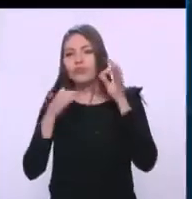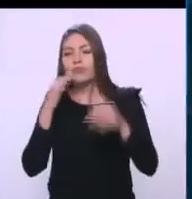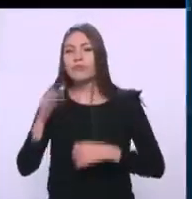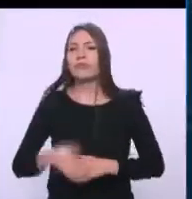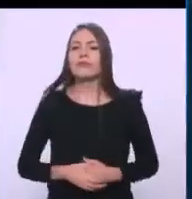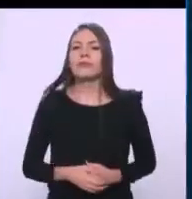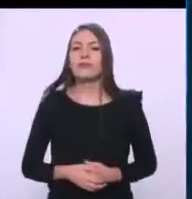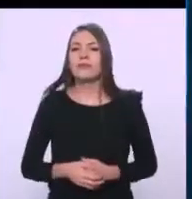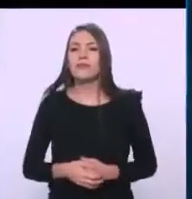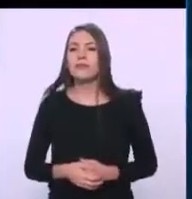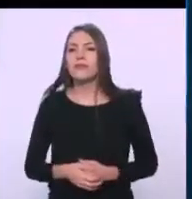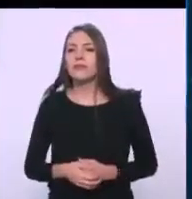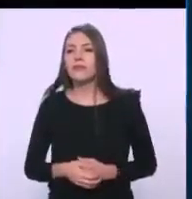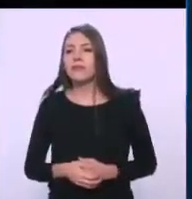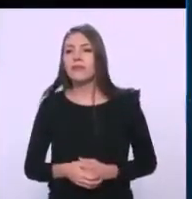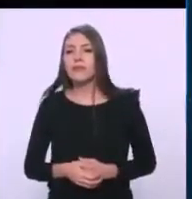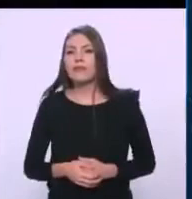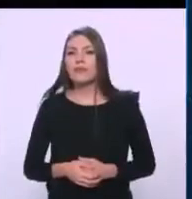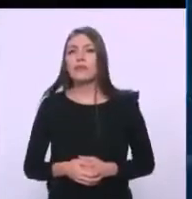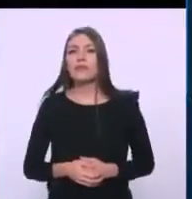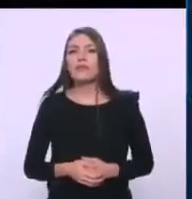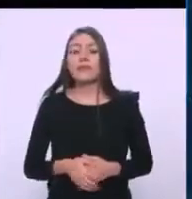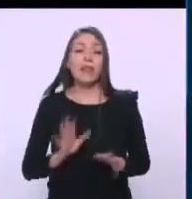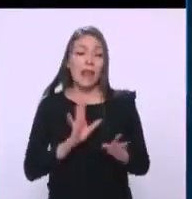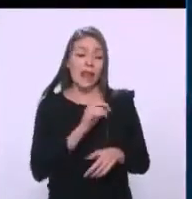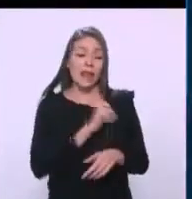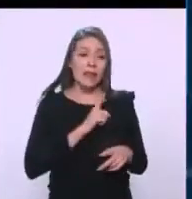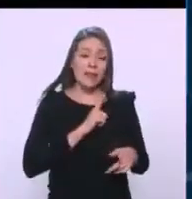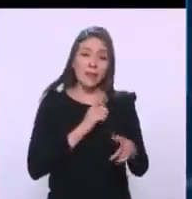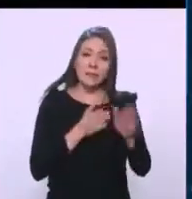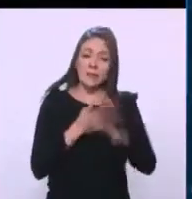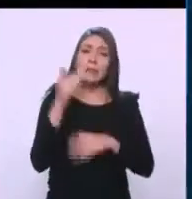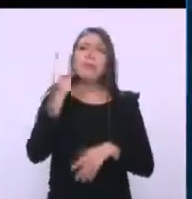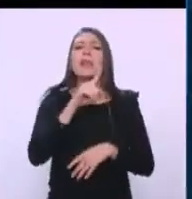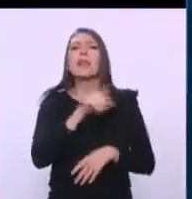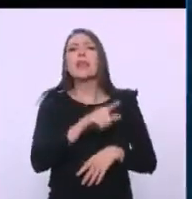que despedir, nada más la recomendación, porque están comprándose